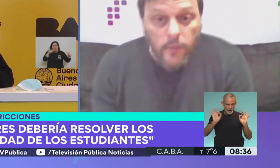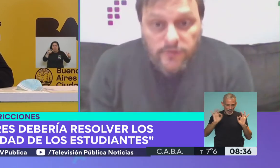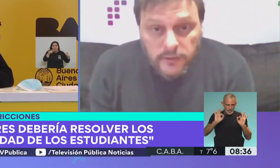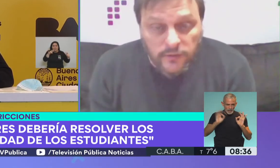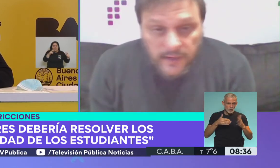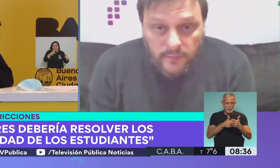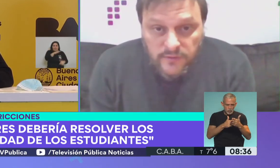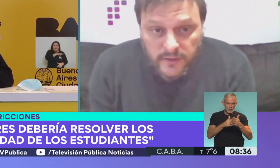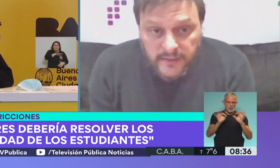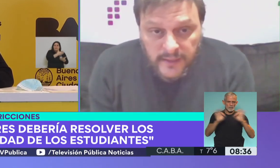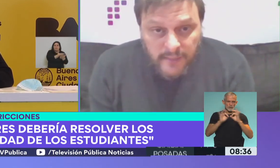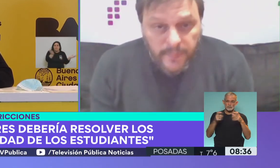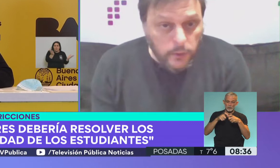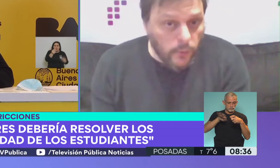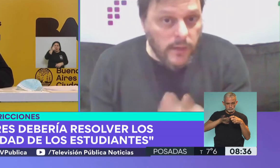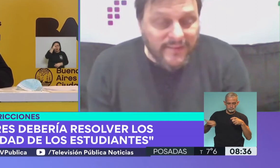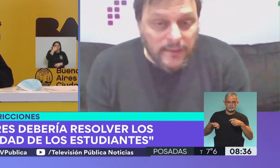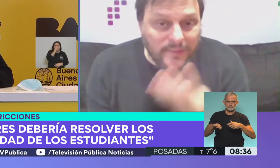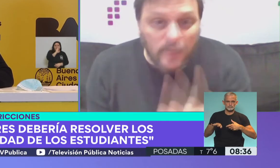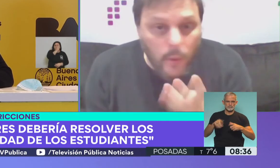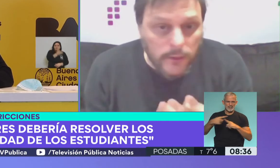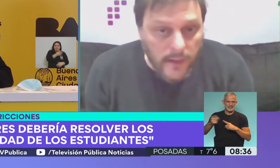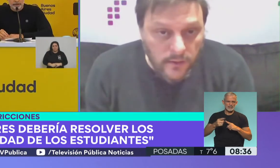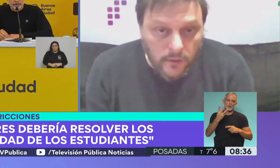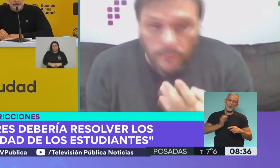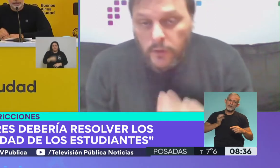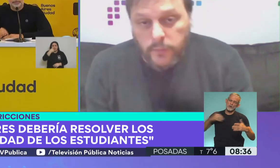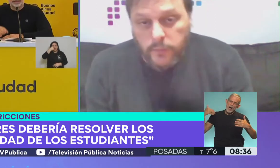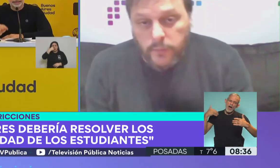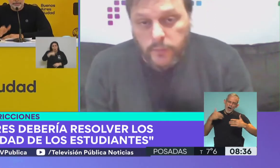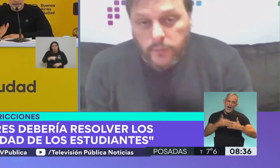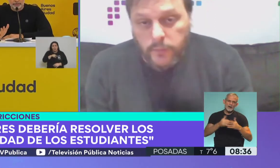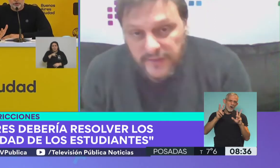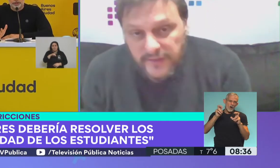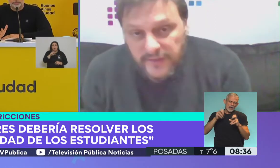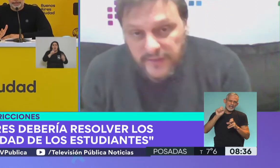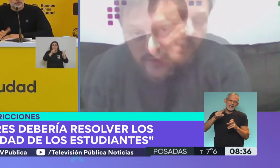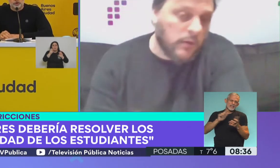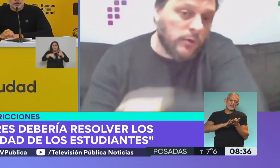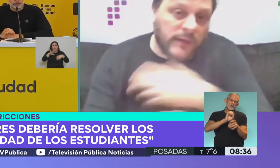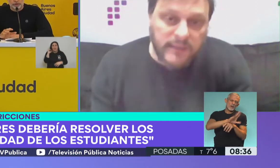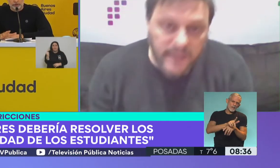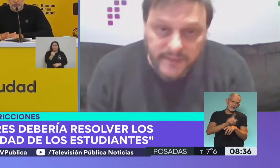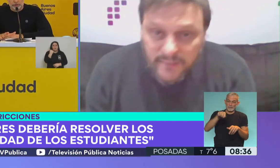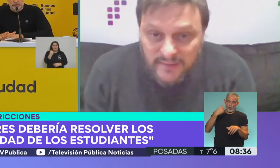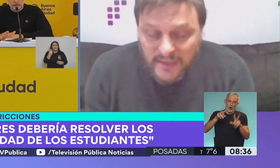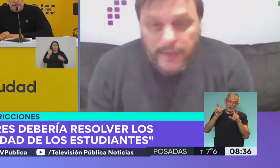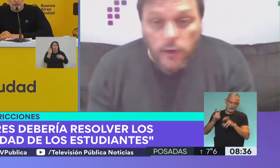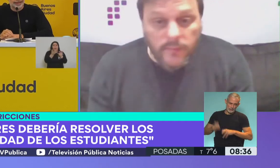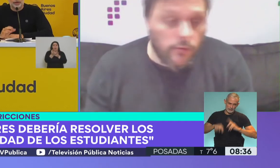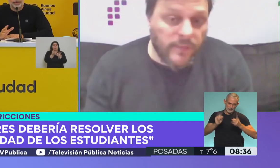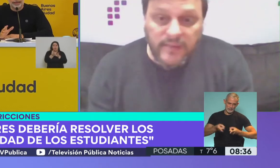Nos frenan los proyectos en las comisiones. Pero esto viene pasando hace 4 años con los temas vinculados a la pandemia y con otra cantidad de